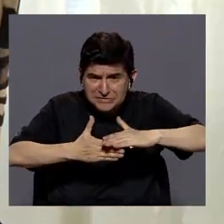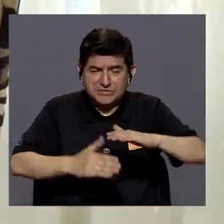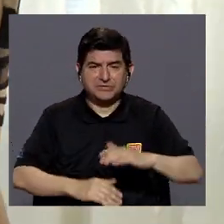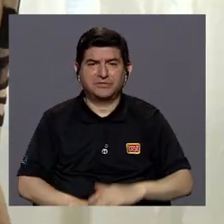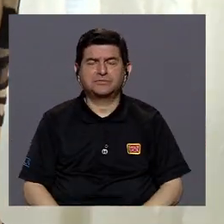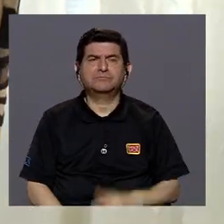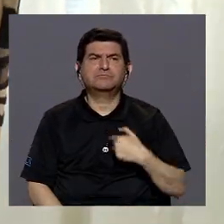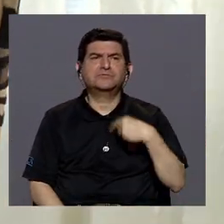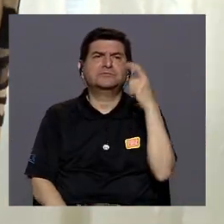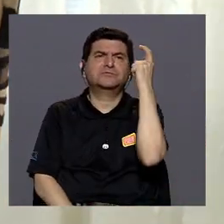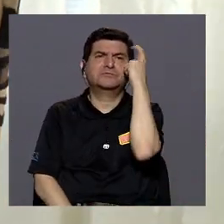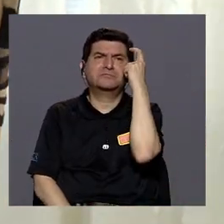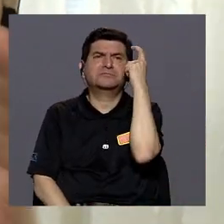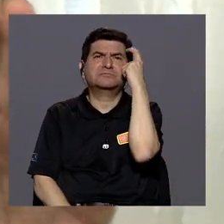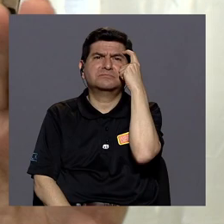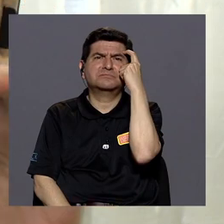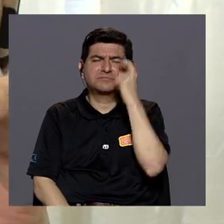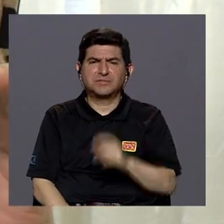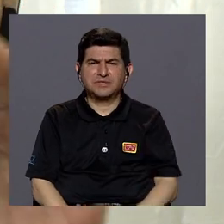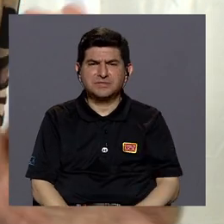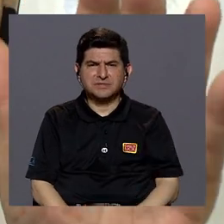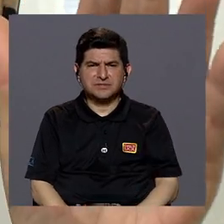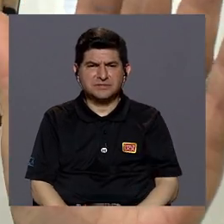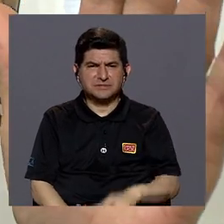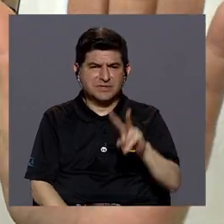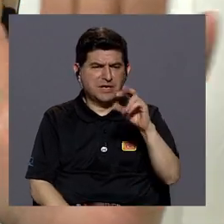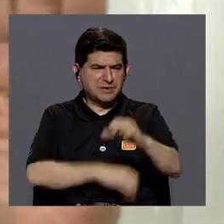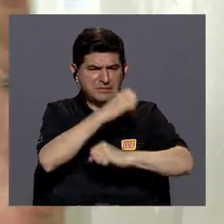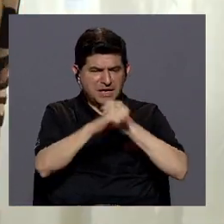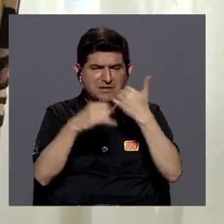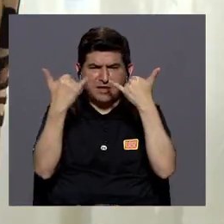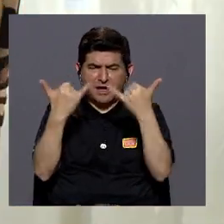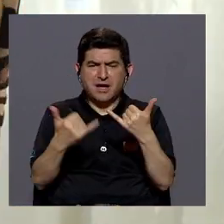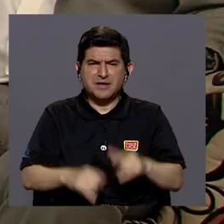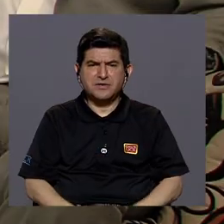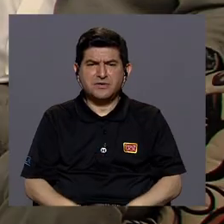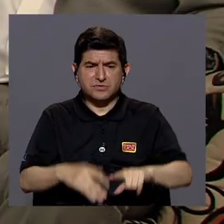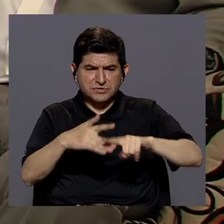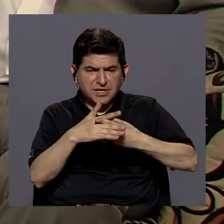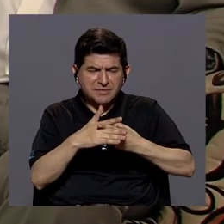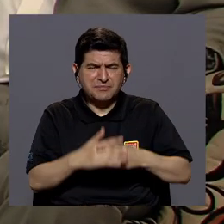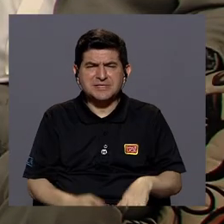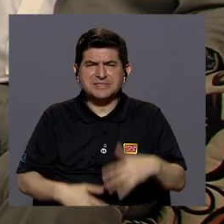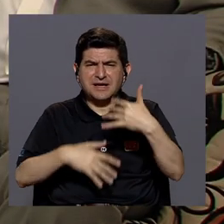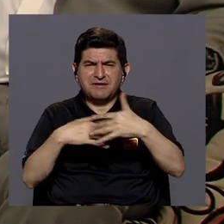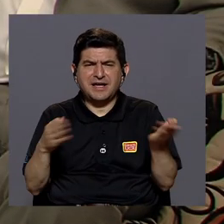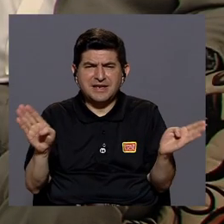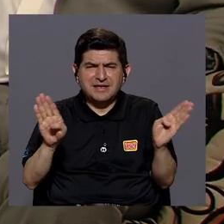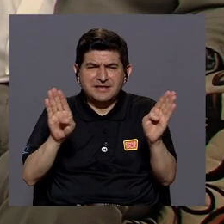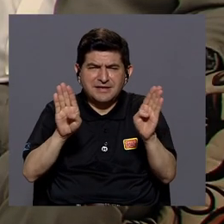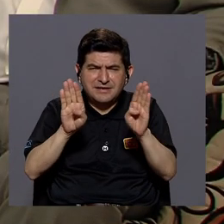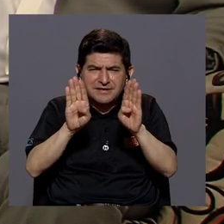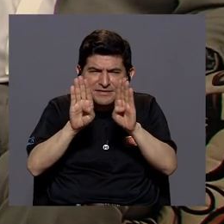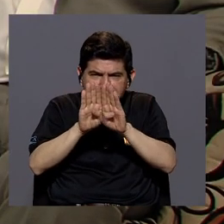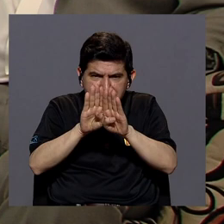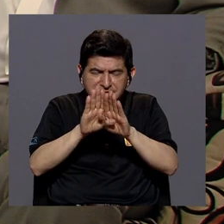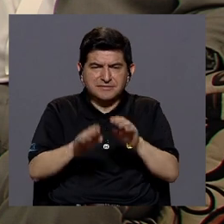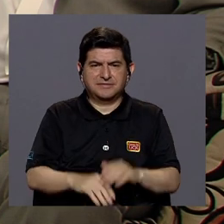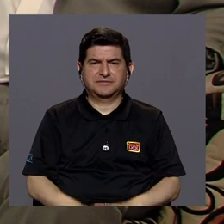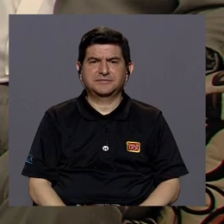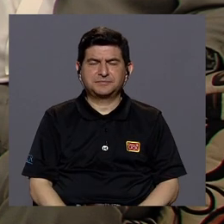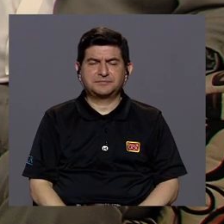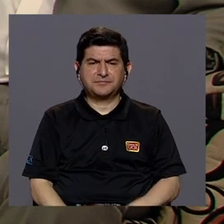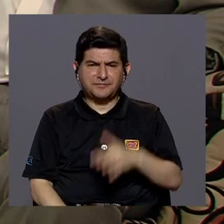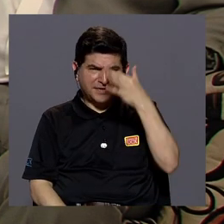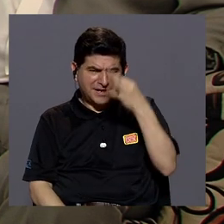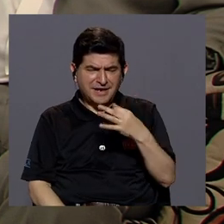Yo pienso que como pasó unos 20 años ya, se empezaba a cerrar esa herida. Se empezaba a cerrar. Yo creo que la